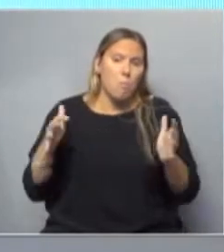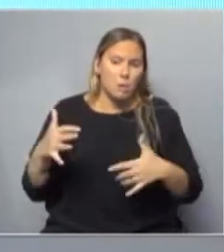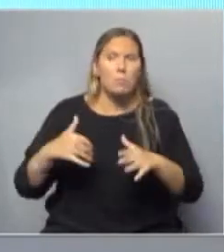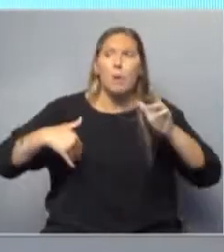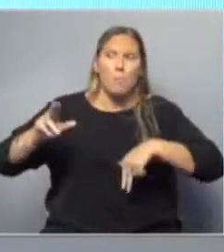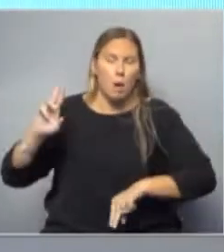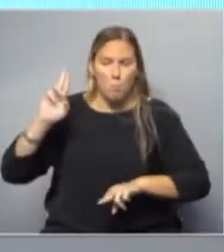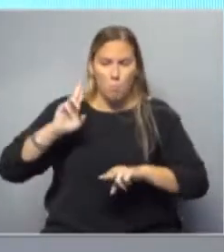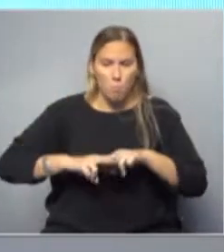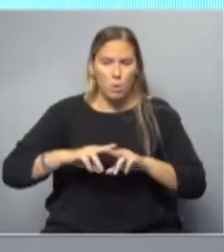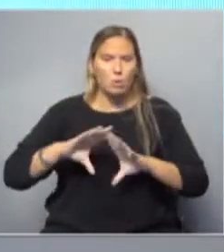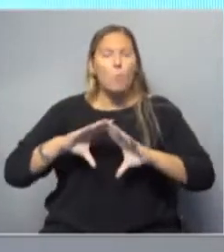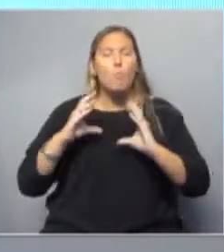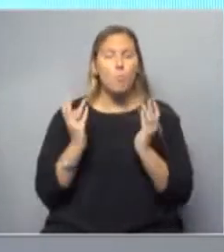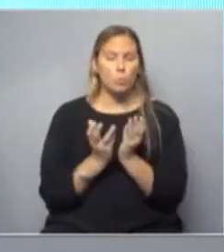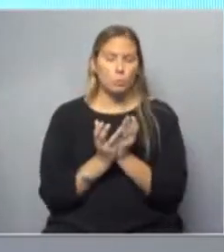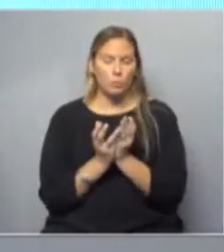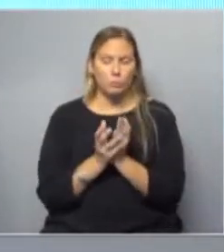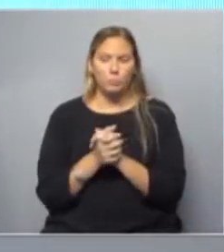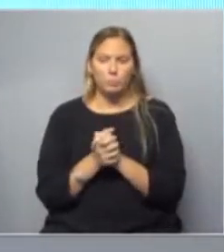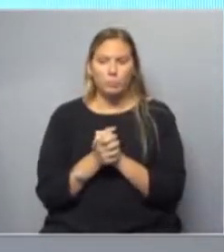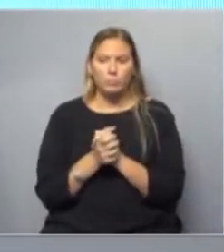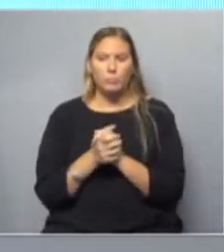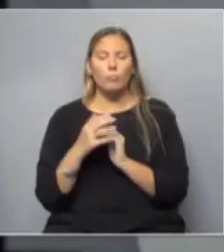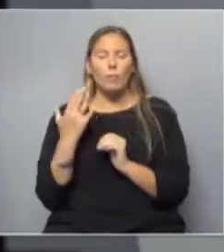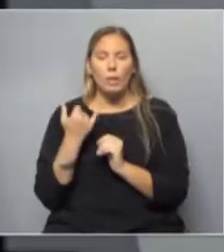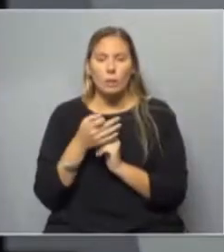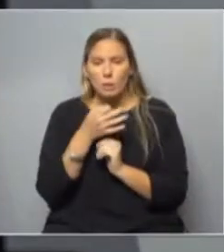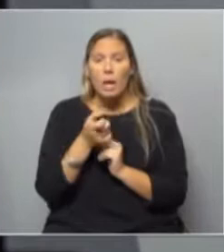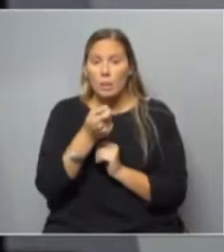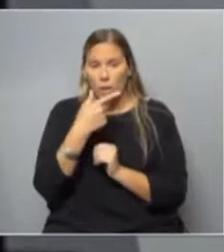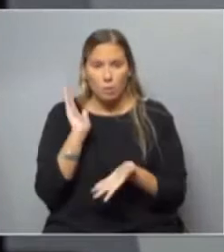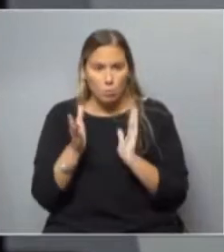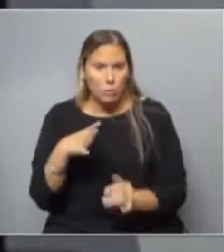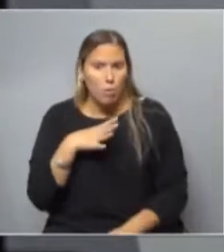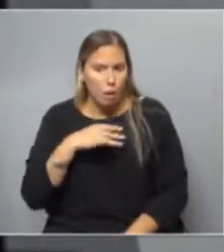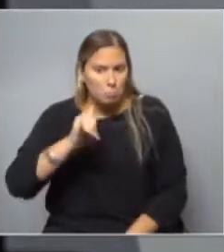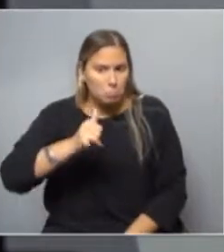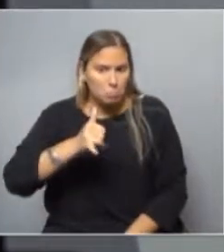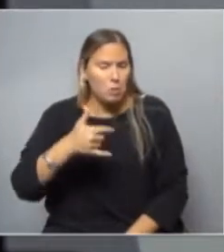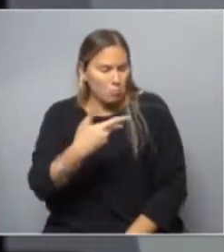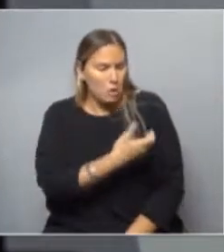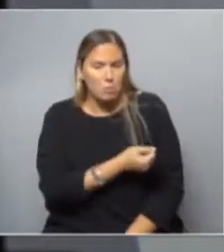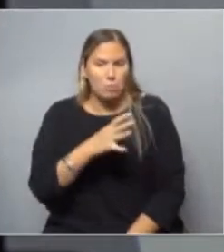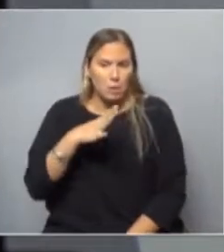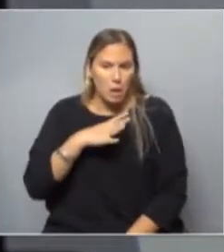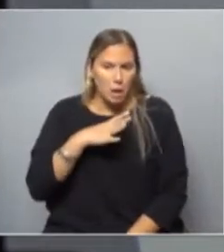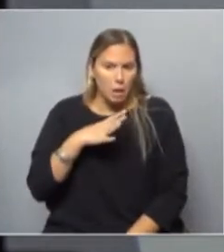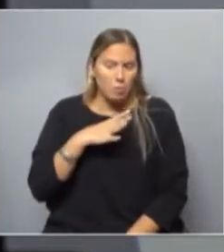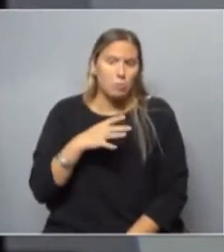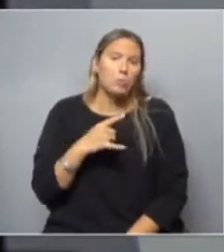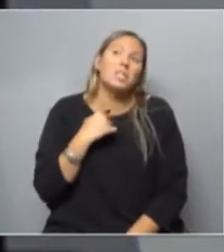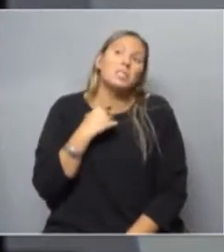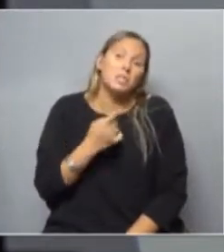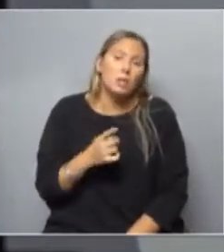más muertes en el mundo. Tú decías, ¿no? Hay un tratamiento, hay una vacuna con una efectividad